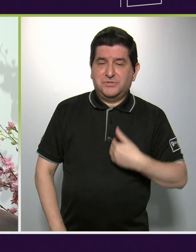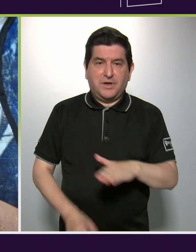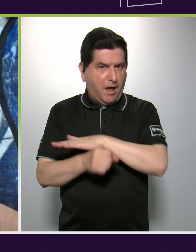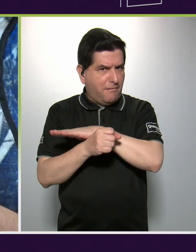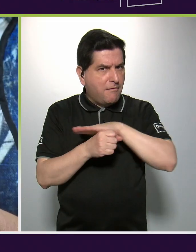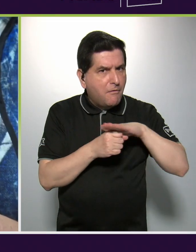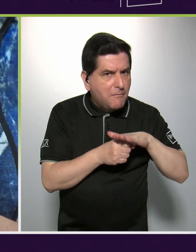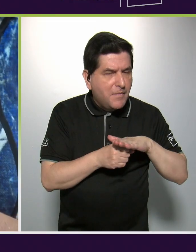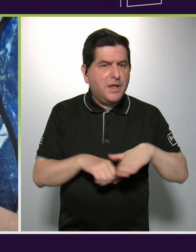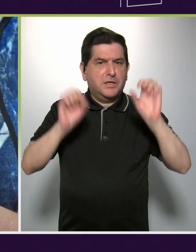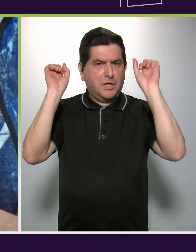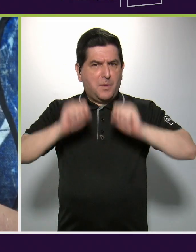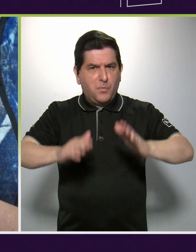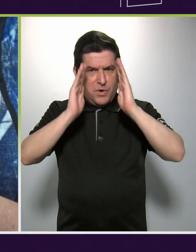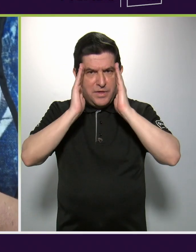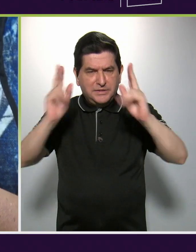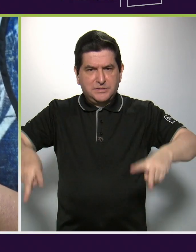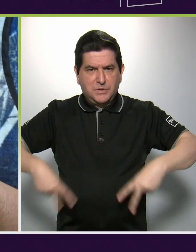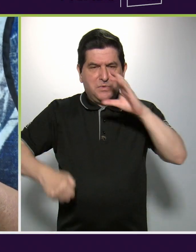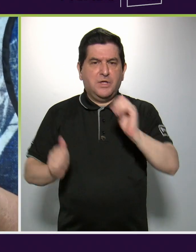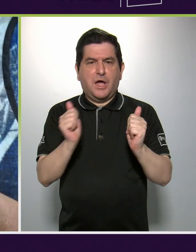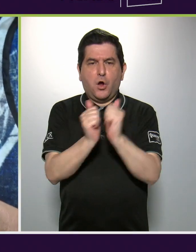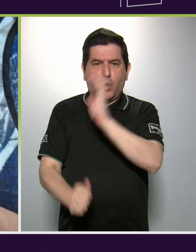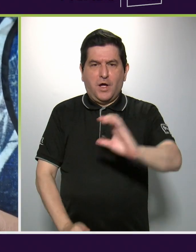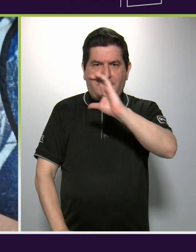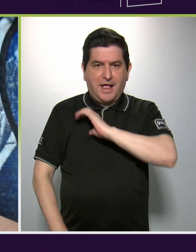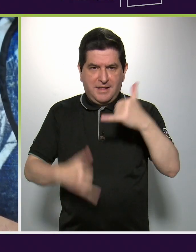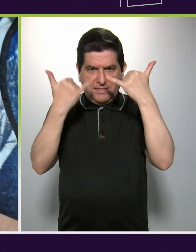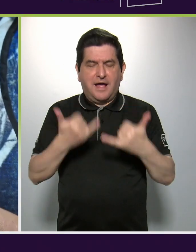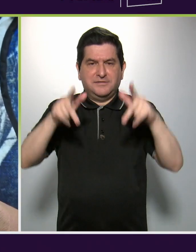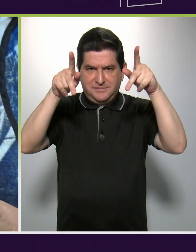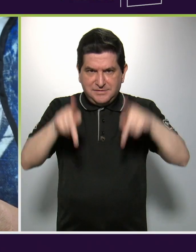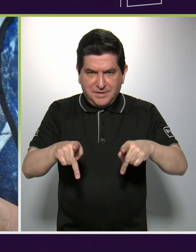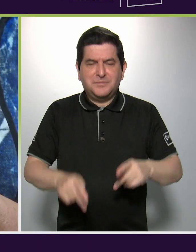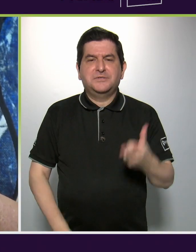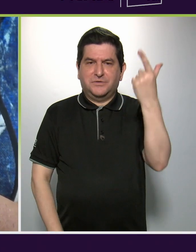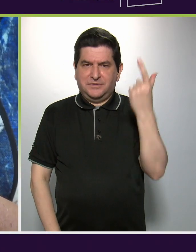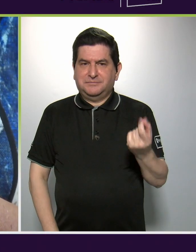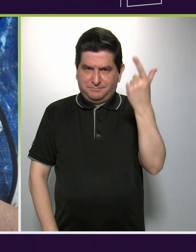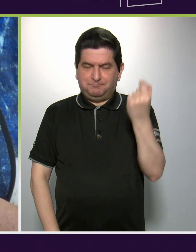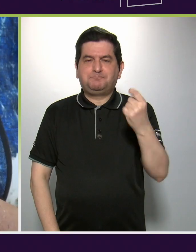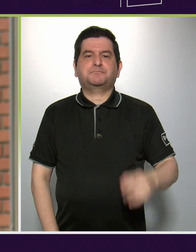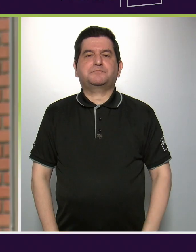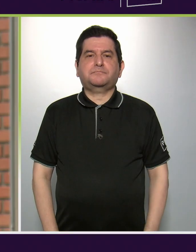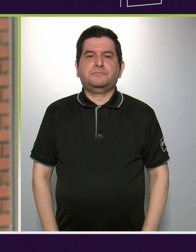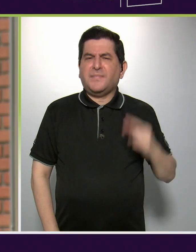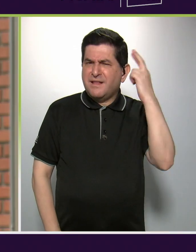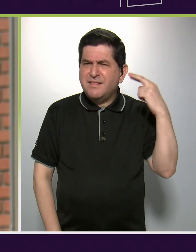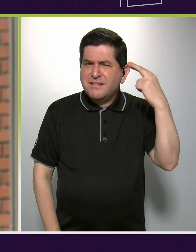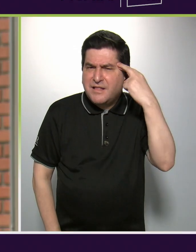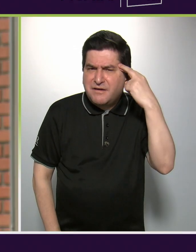es suficiente para atender una vida de calidad una vez que esa persona está jubilada.